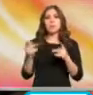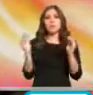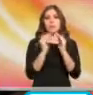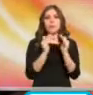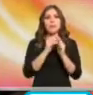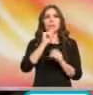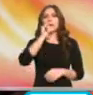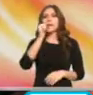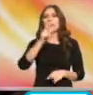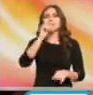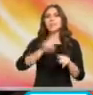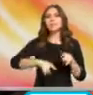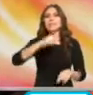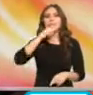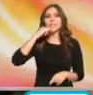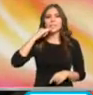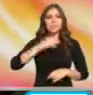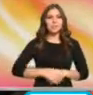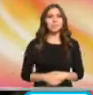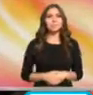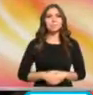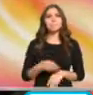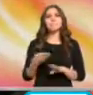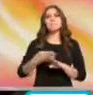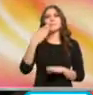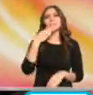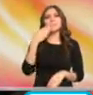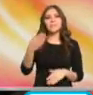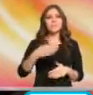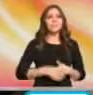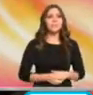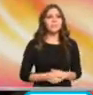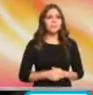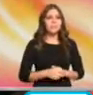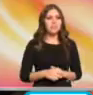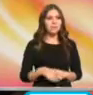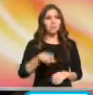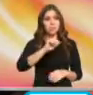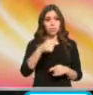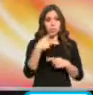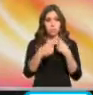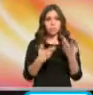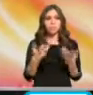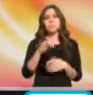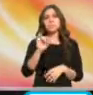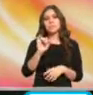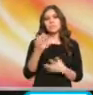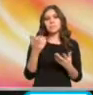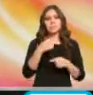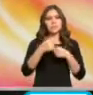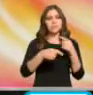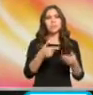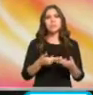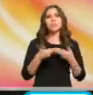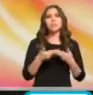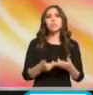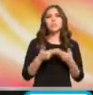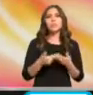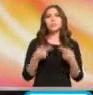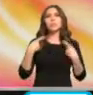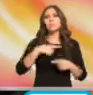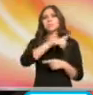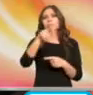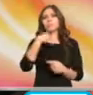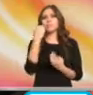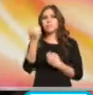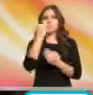sin picante. Claro, unos sin picante. Sin picante. Muy bien. ¿Me aviento exacto. otro? Sí, ¿verdad? Sí, ¿por qué no? Pues, Eso. si aquí lo que sobra son bocas,